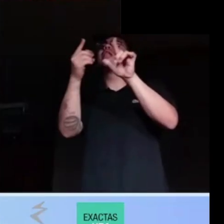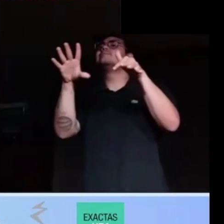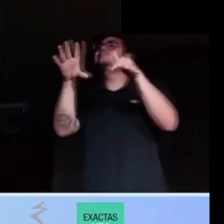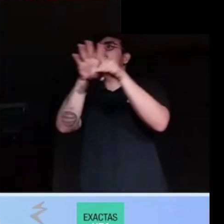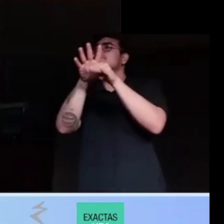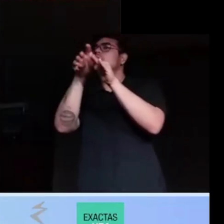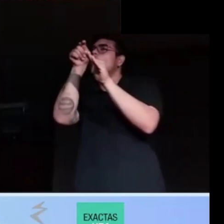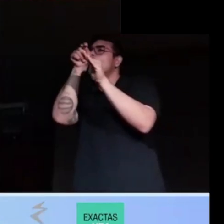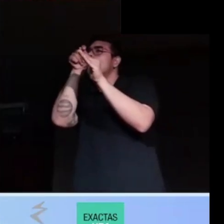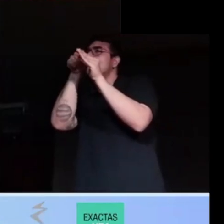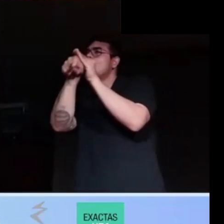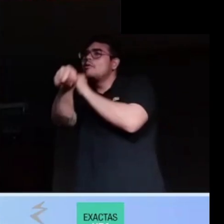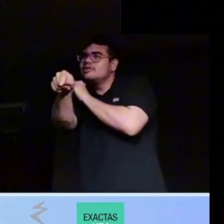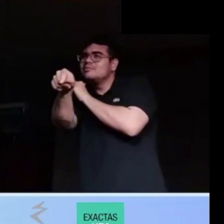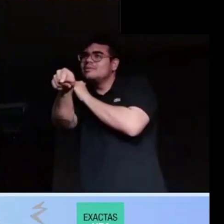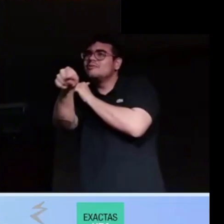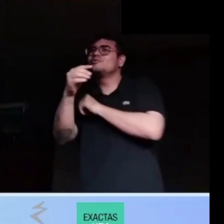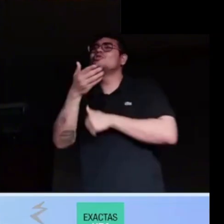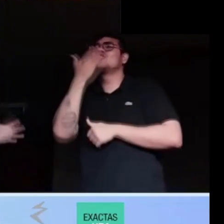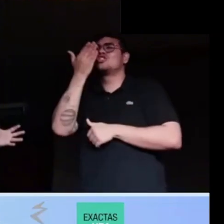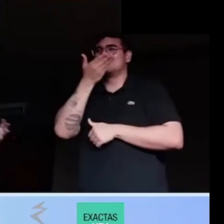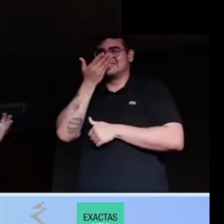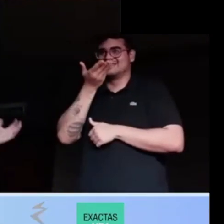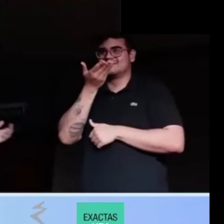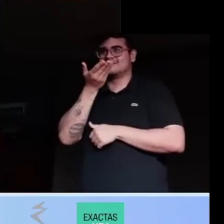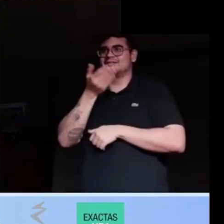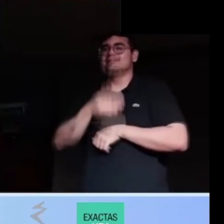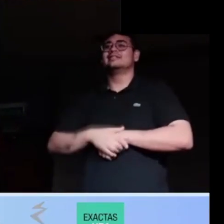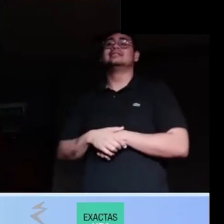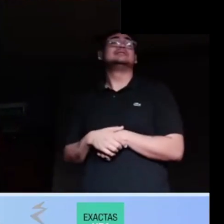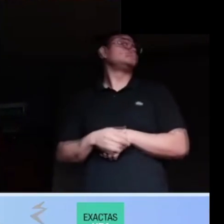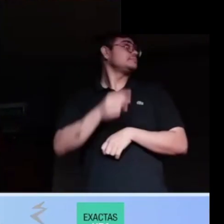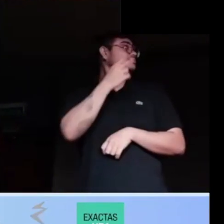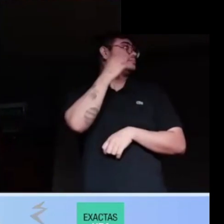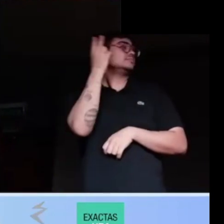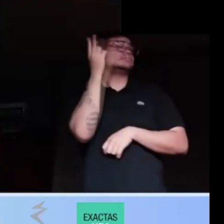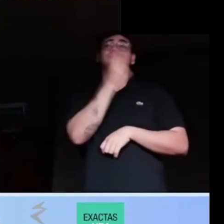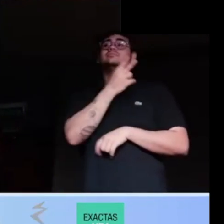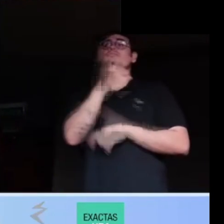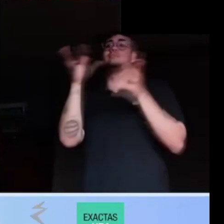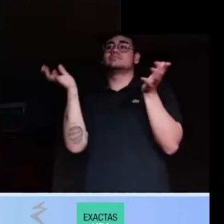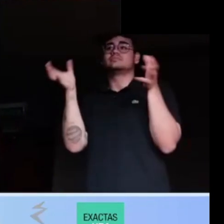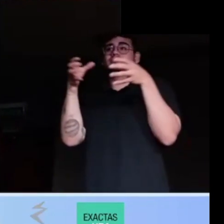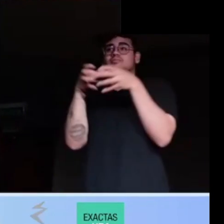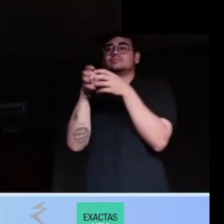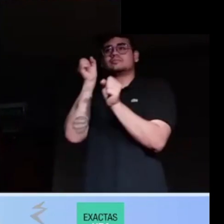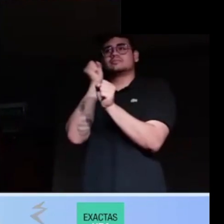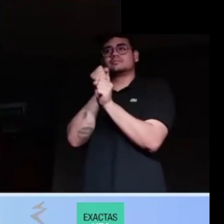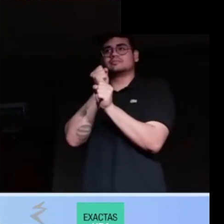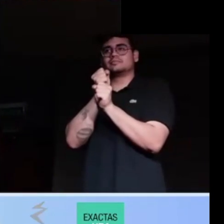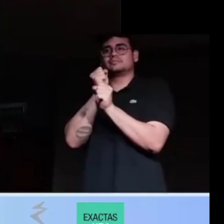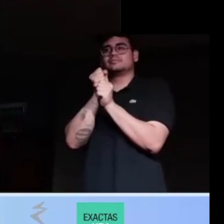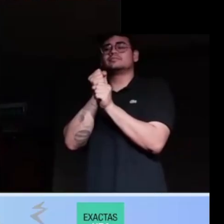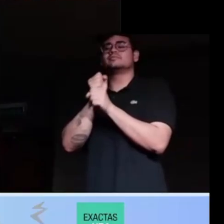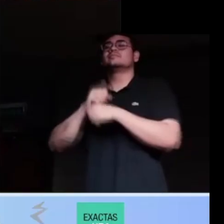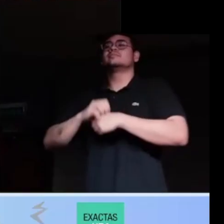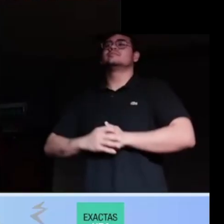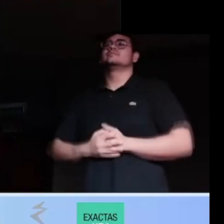más allá de lo que habíamos visto. Ahí está un poco el equipo de trabajo, en la fotografía central más